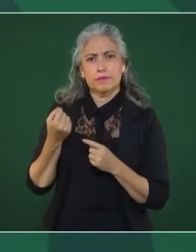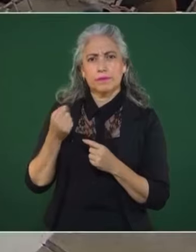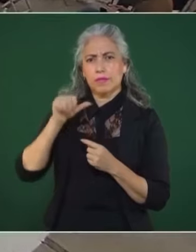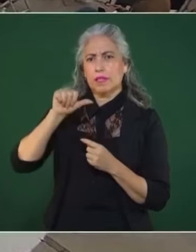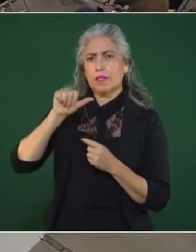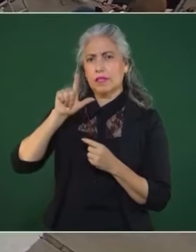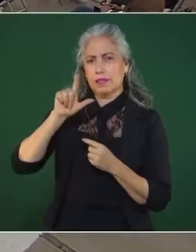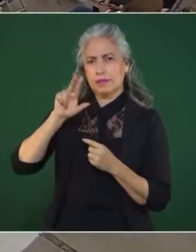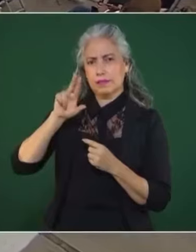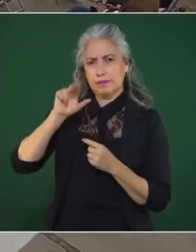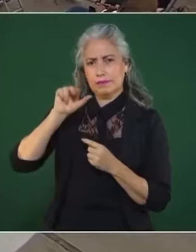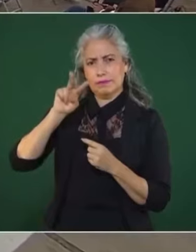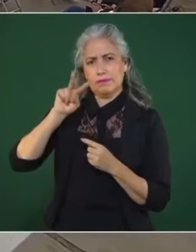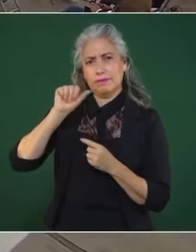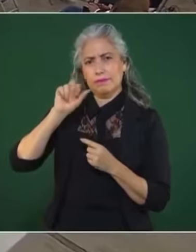Álvarez y Casa,